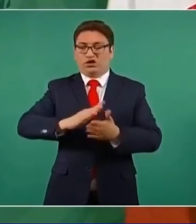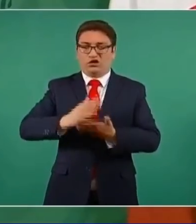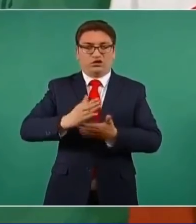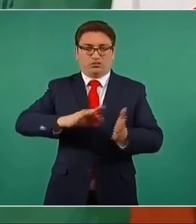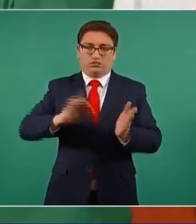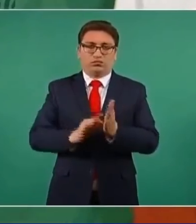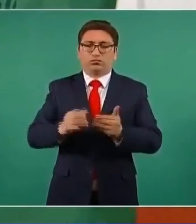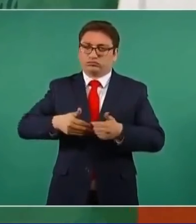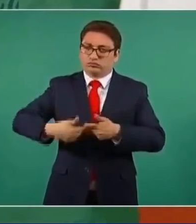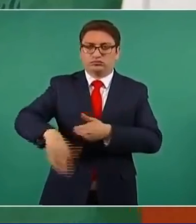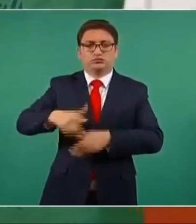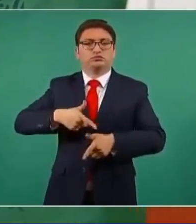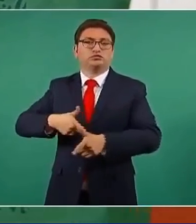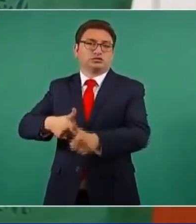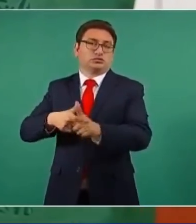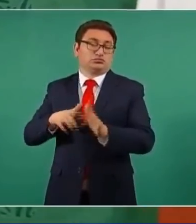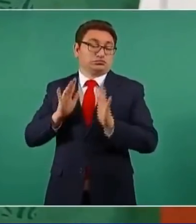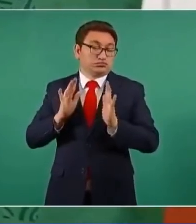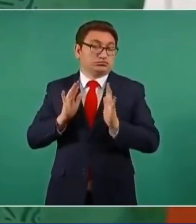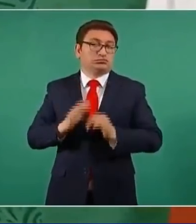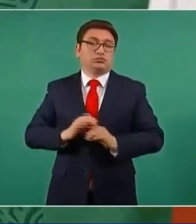hacia adelante.